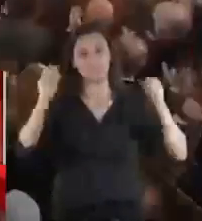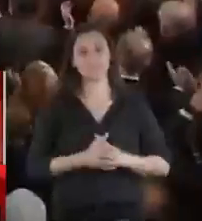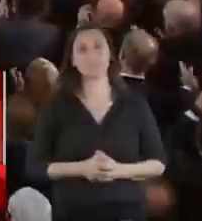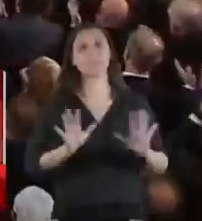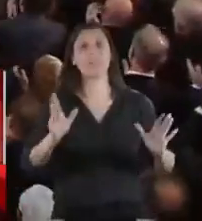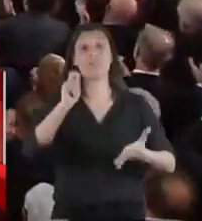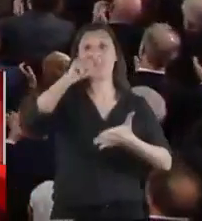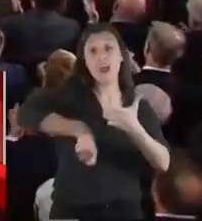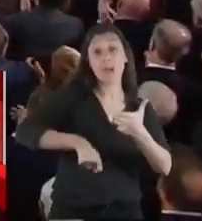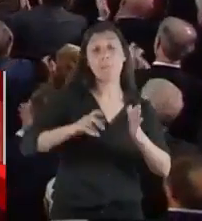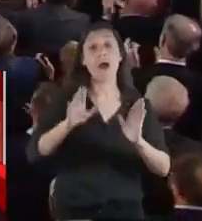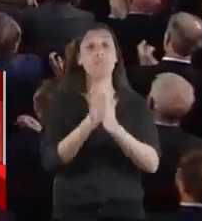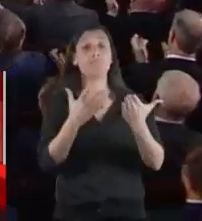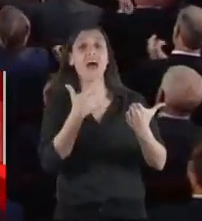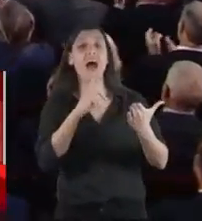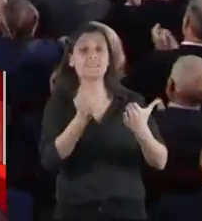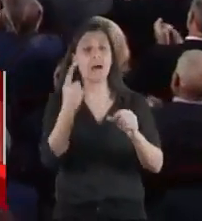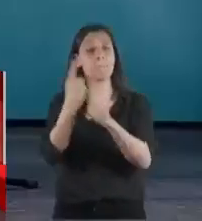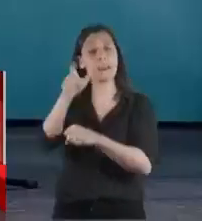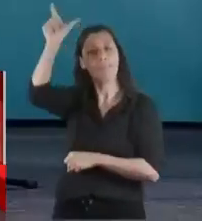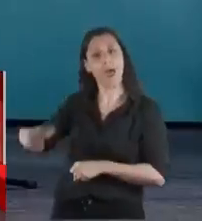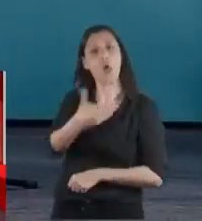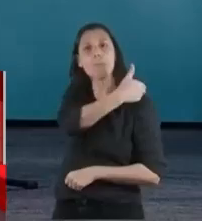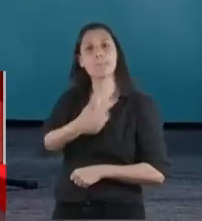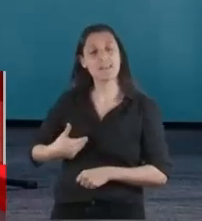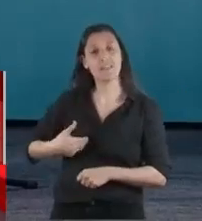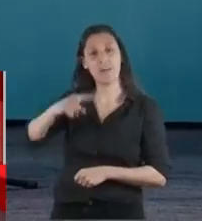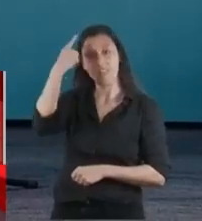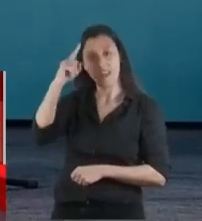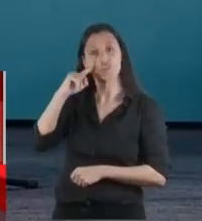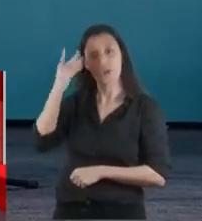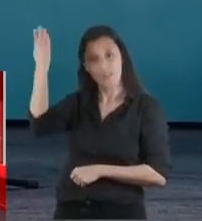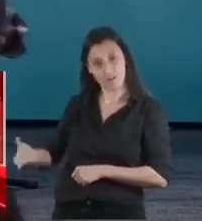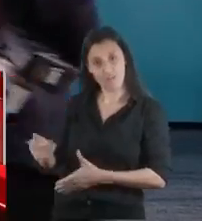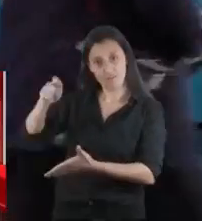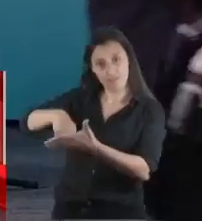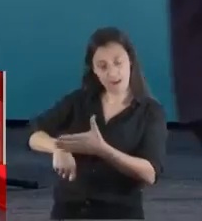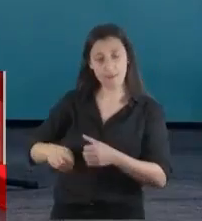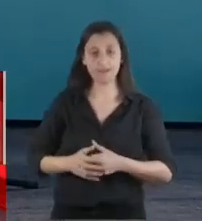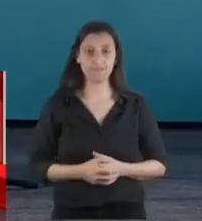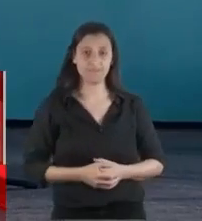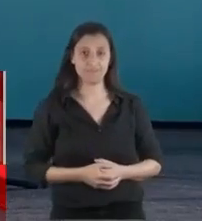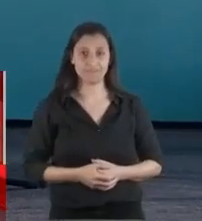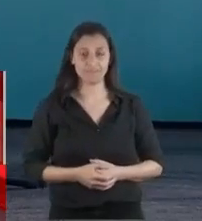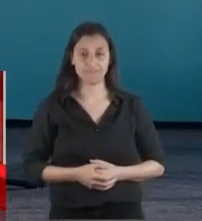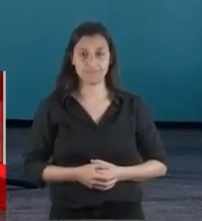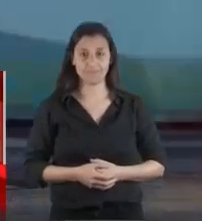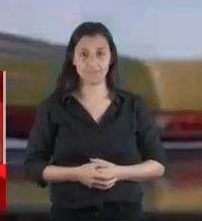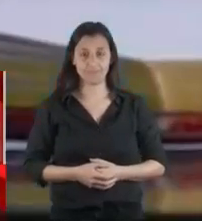El acta, en primer lugar, el señor presidente de la Nación, Alberto Fernández.